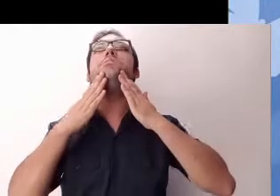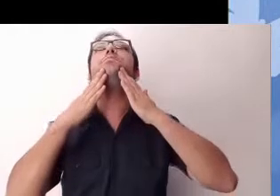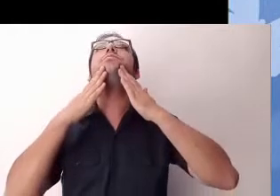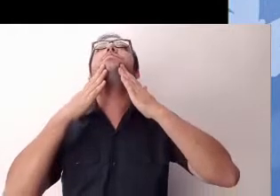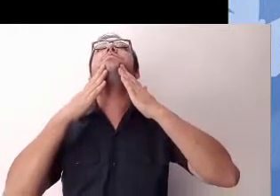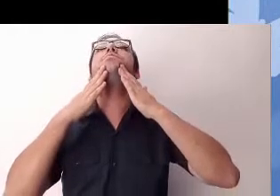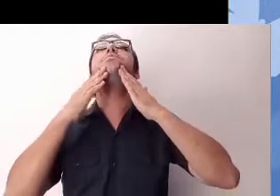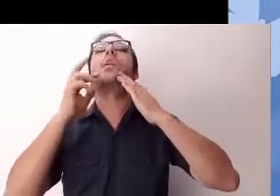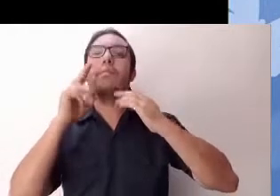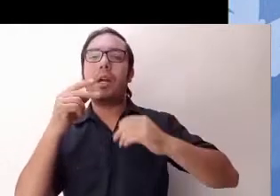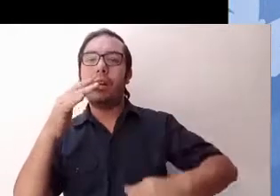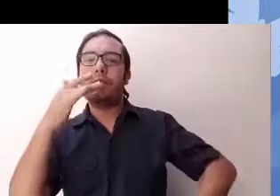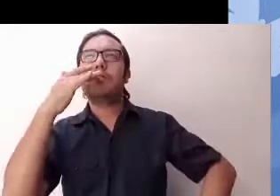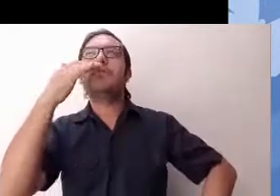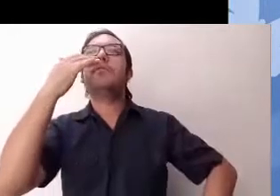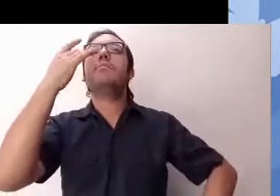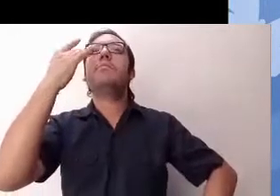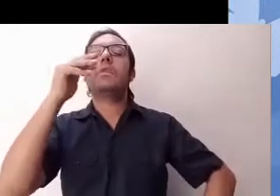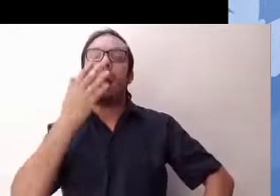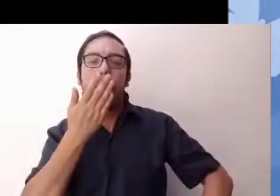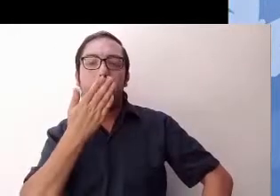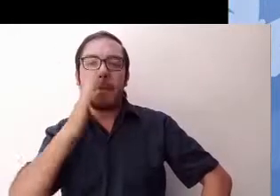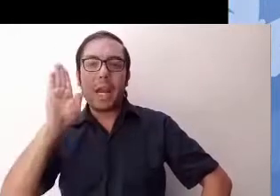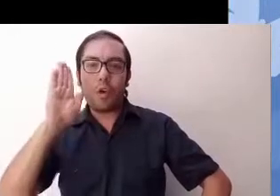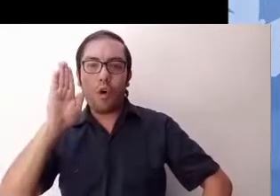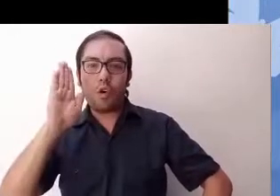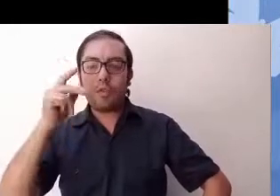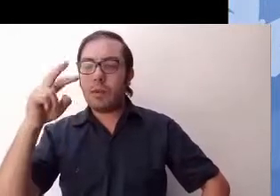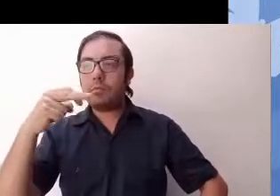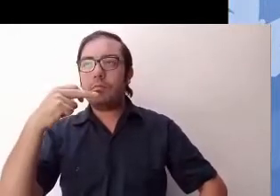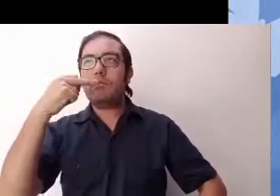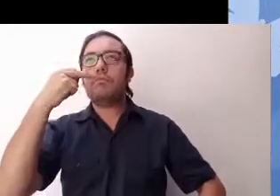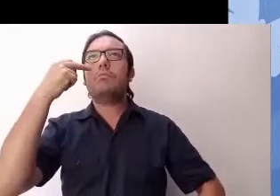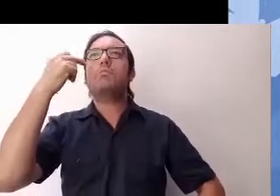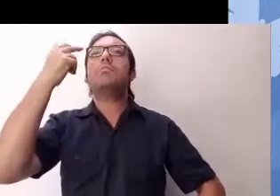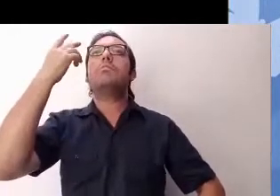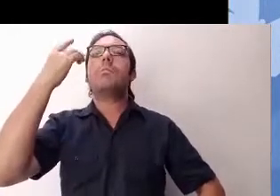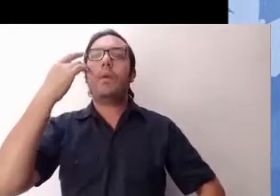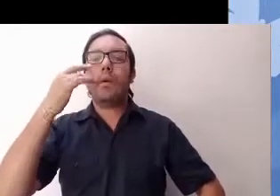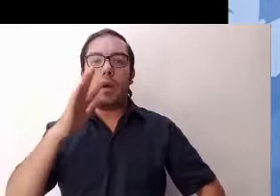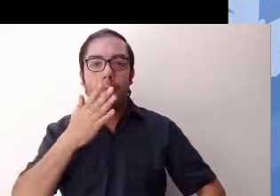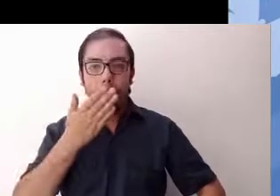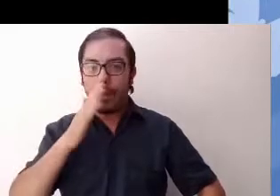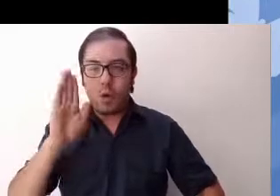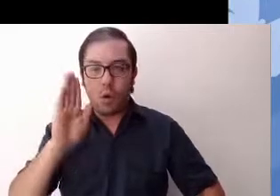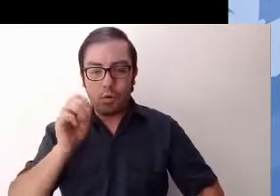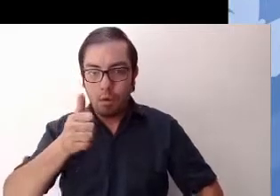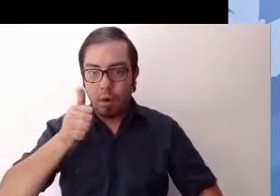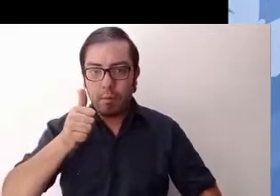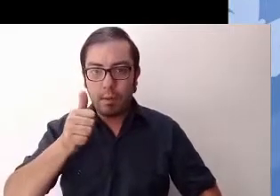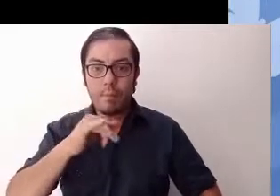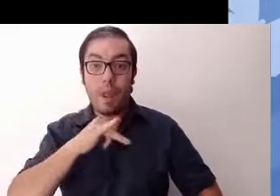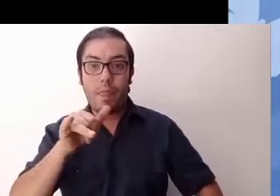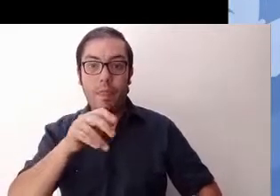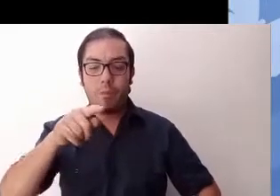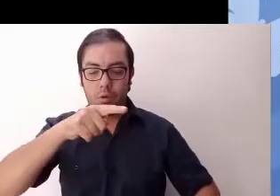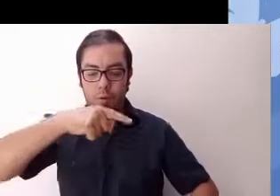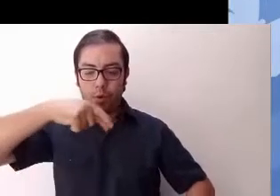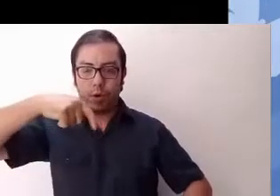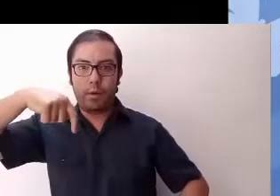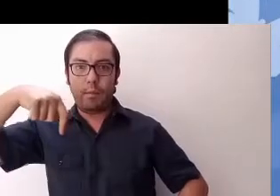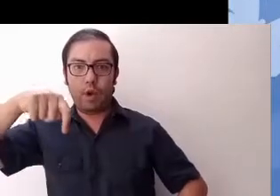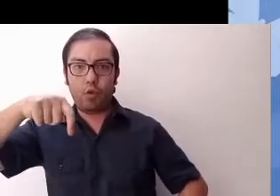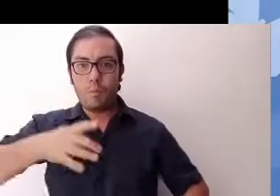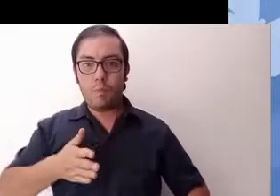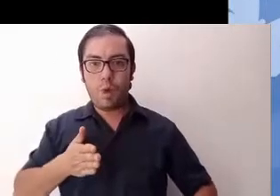mejor forma. Luego nos vamos a poner por el costado, ¿no es cierto? Acuérdense, una rodilla a nivel del hombro y la otra rodilla a